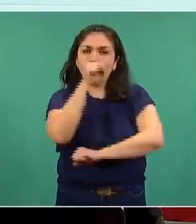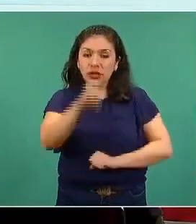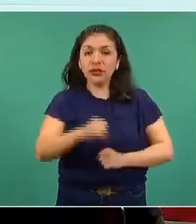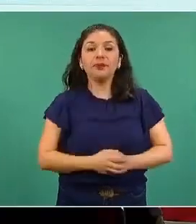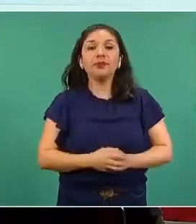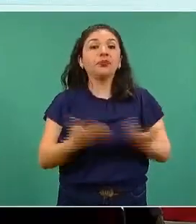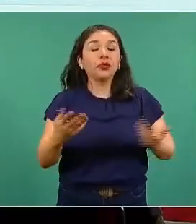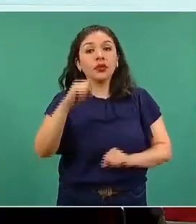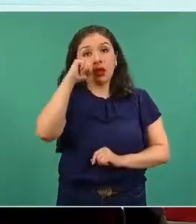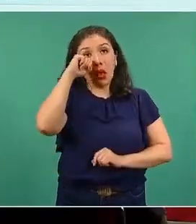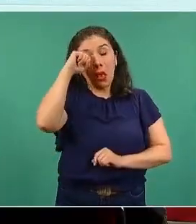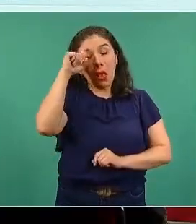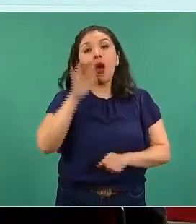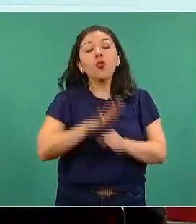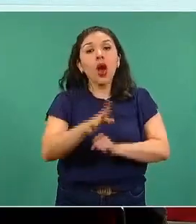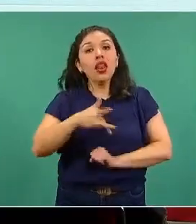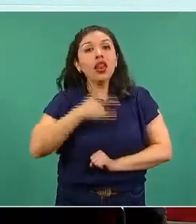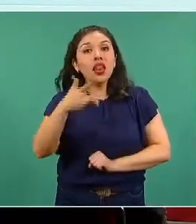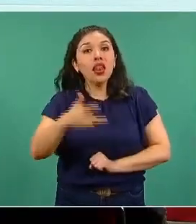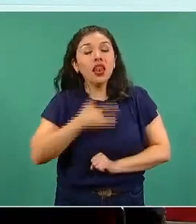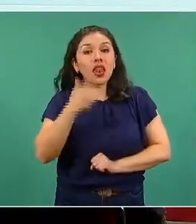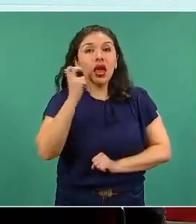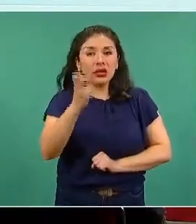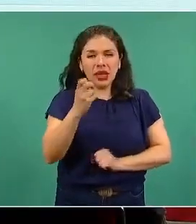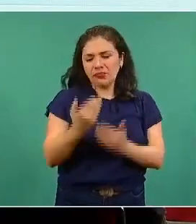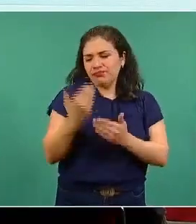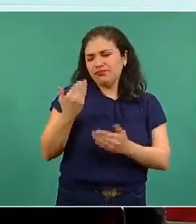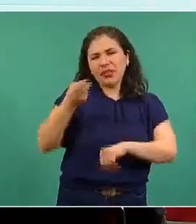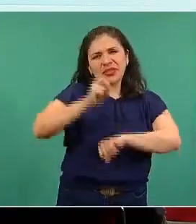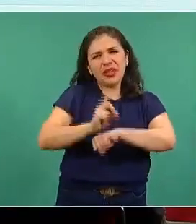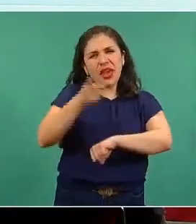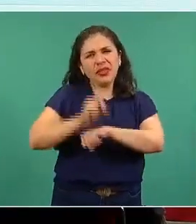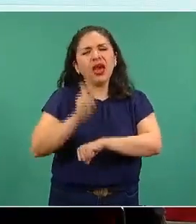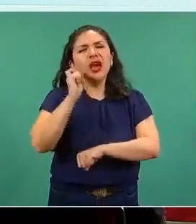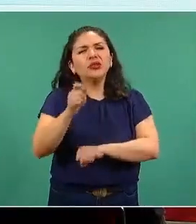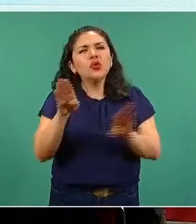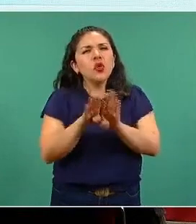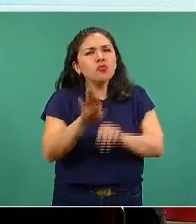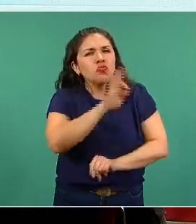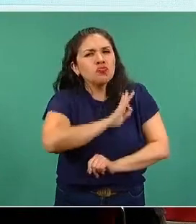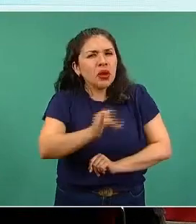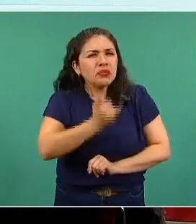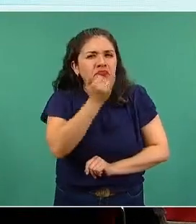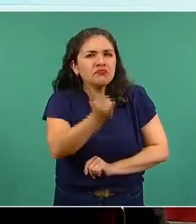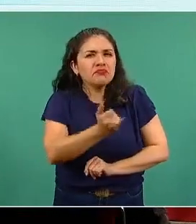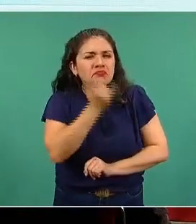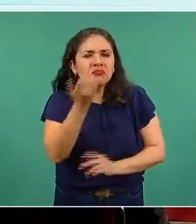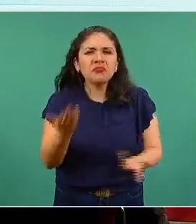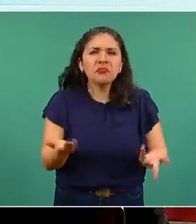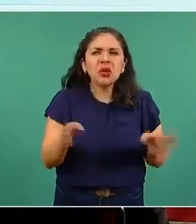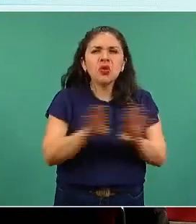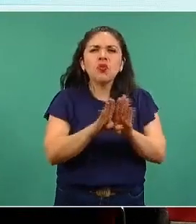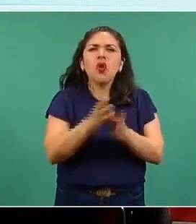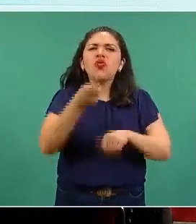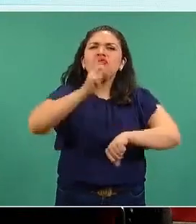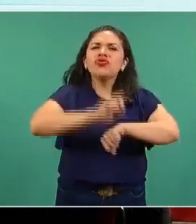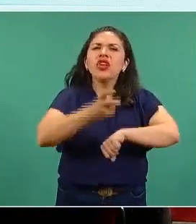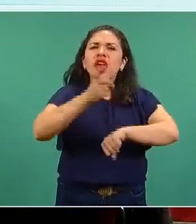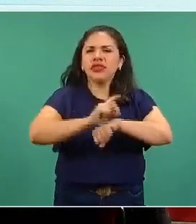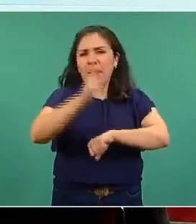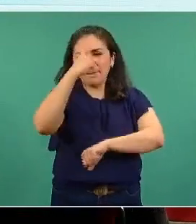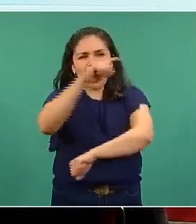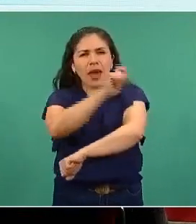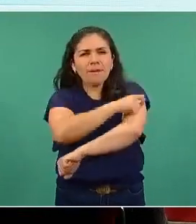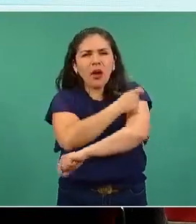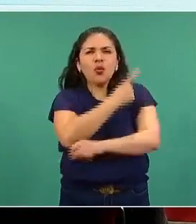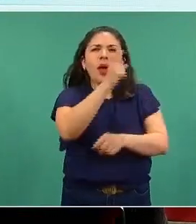Las consideraciones que hemos comentado en días recientes sobre la posible separación de los días del intervalo